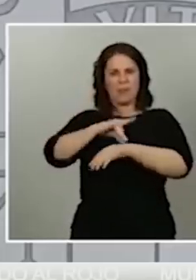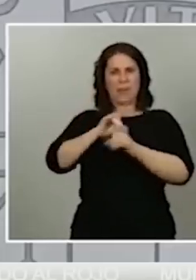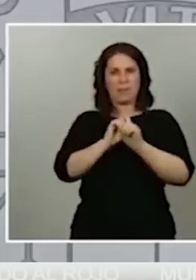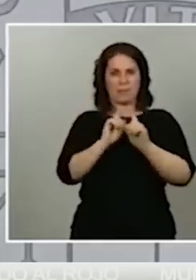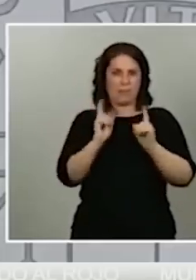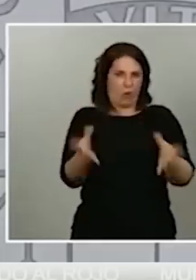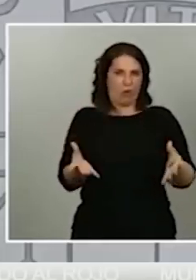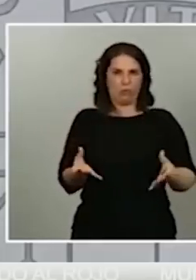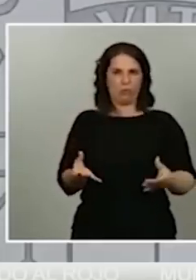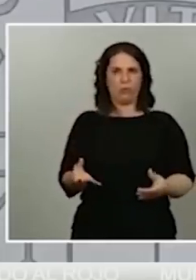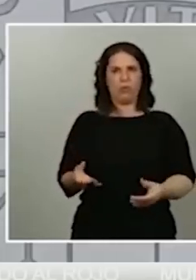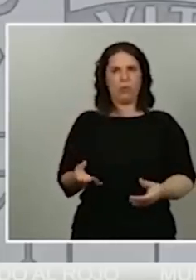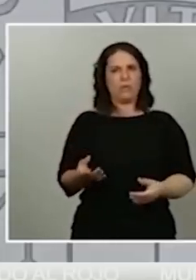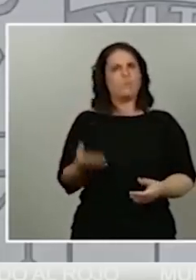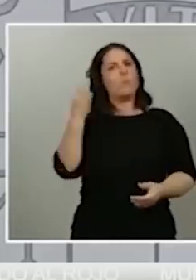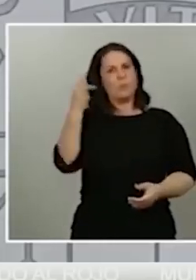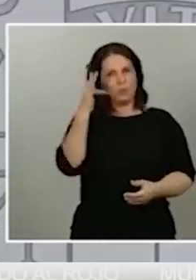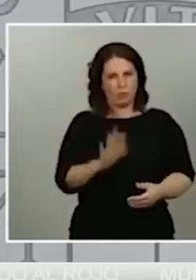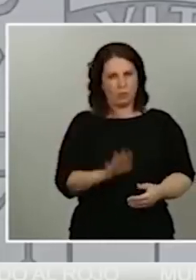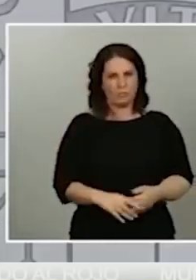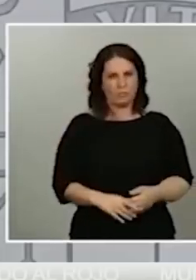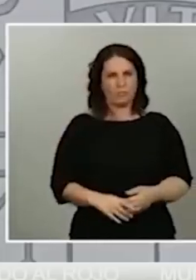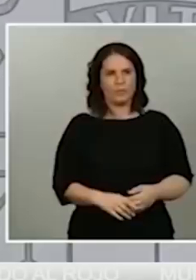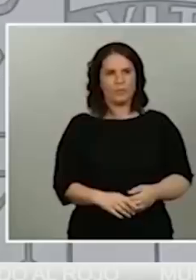al revés. Decía